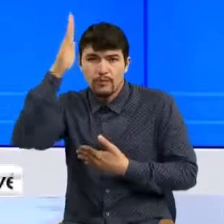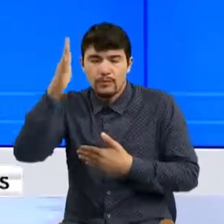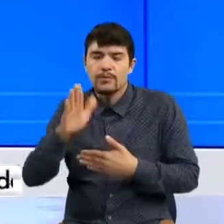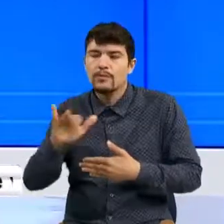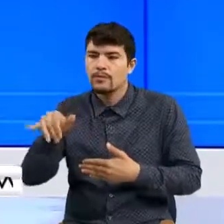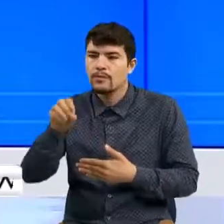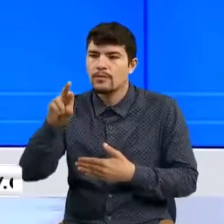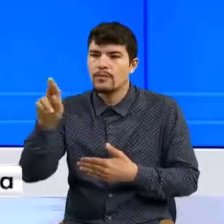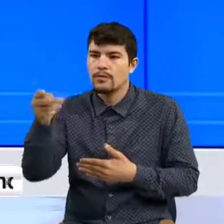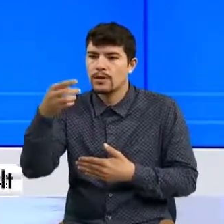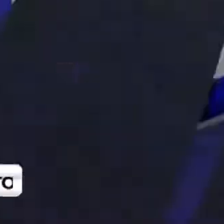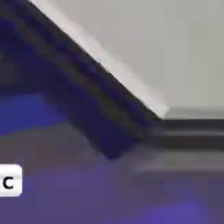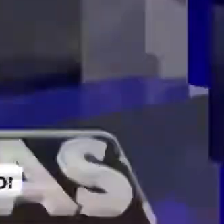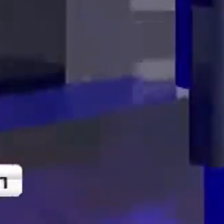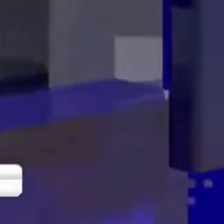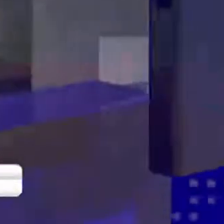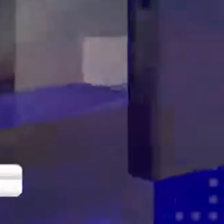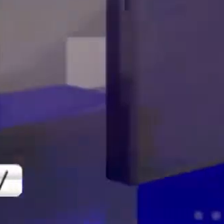Jorge, muy buenas tardes y adelante.